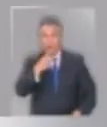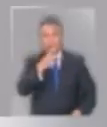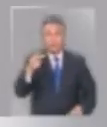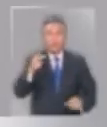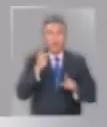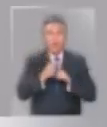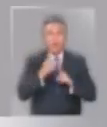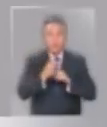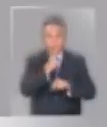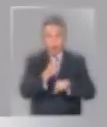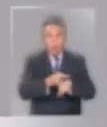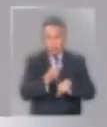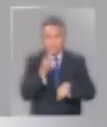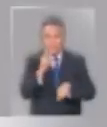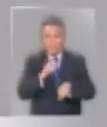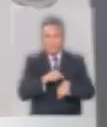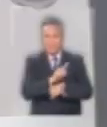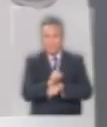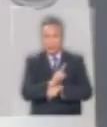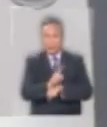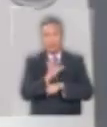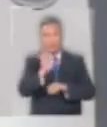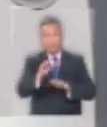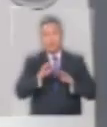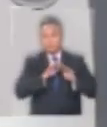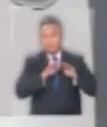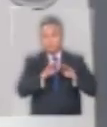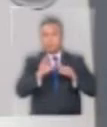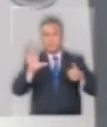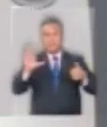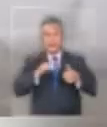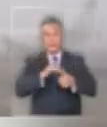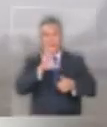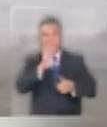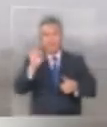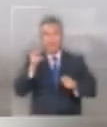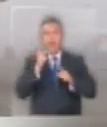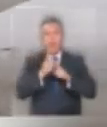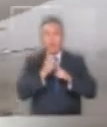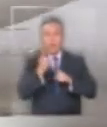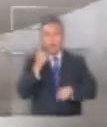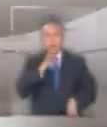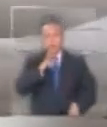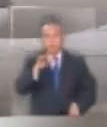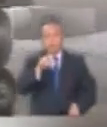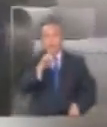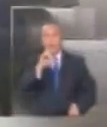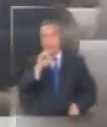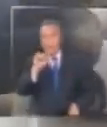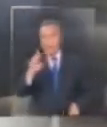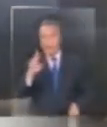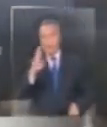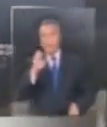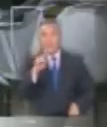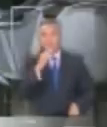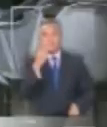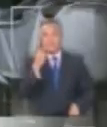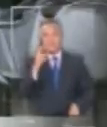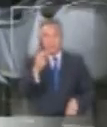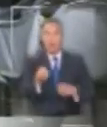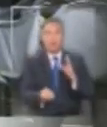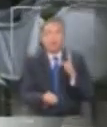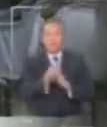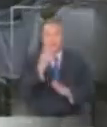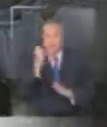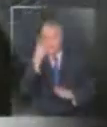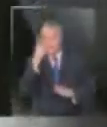hora en 20 segundos y su autonomía de casi 6.500 kilómetros. Este Airbus A320 nuevo es el primer avión de la